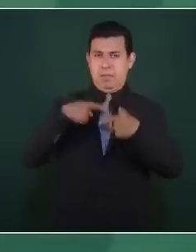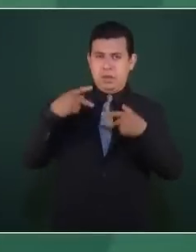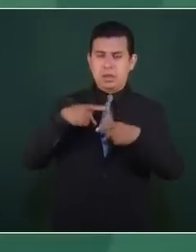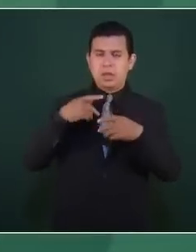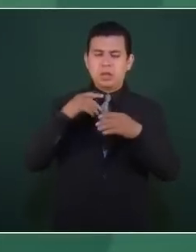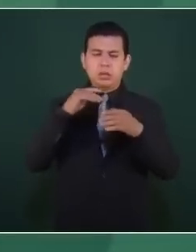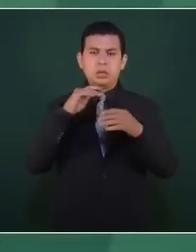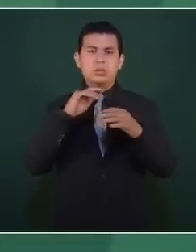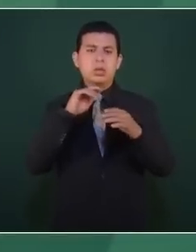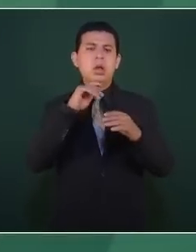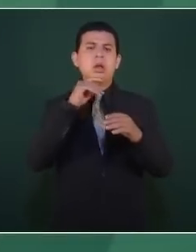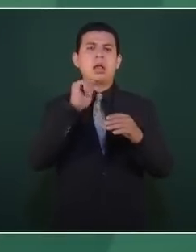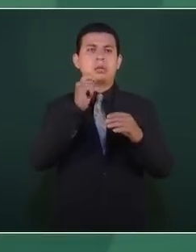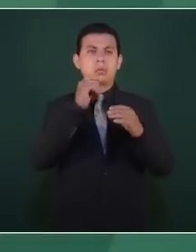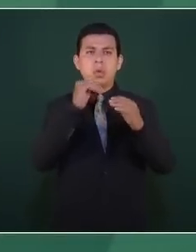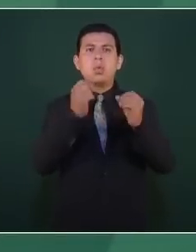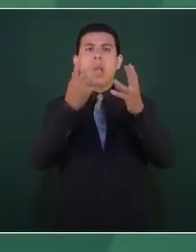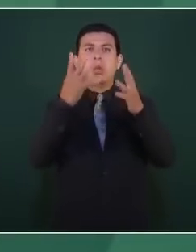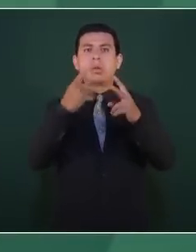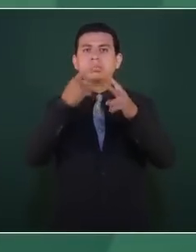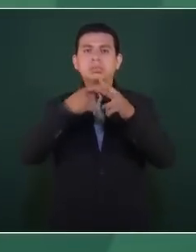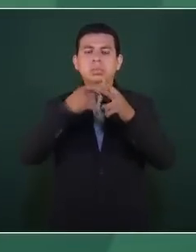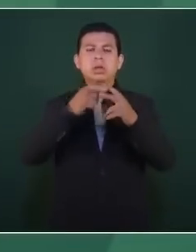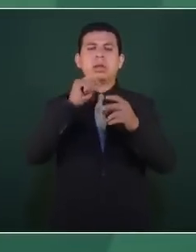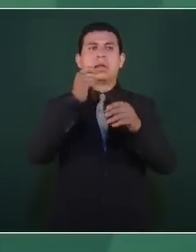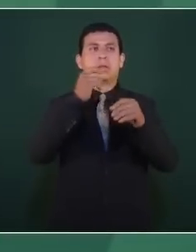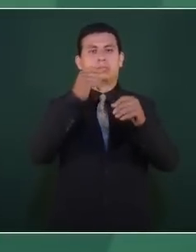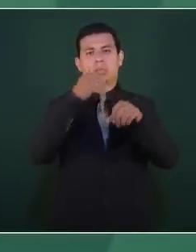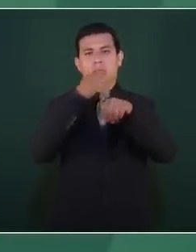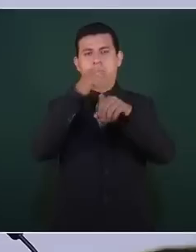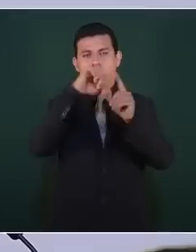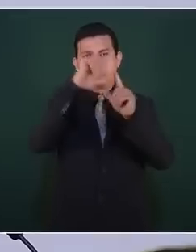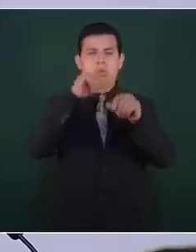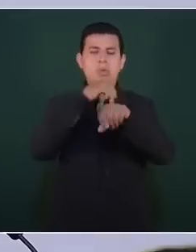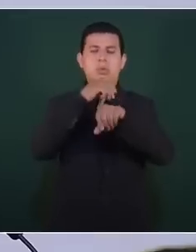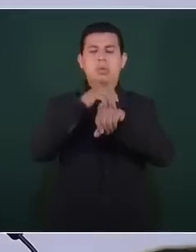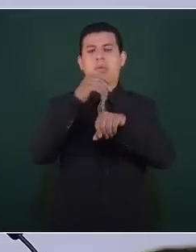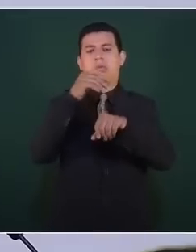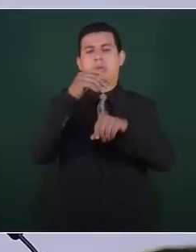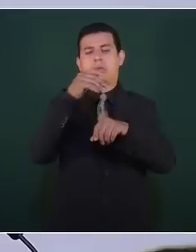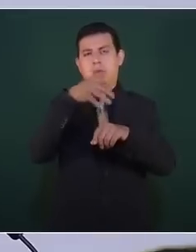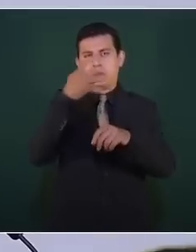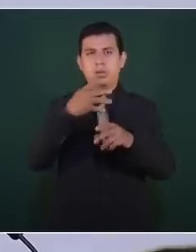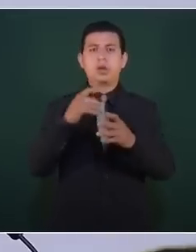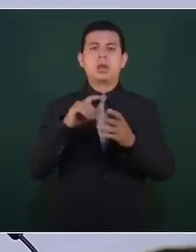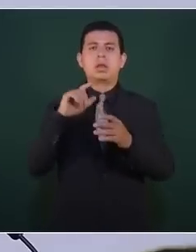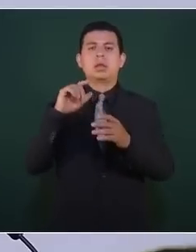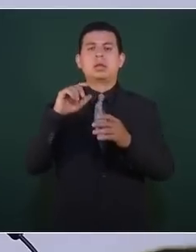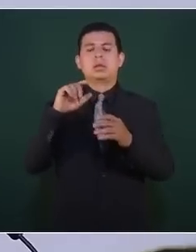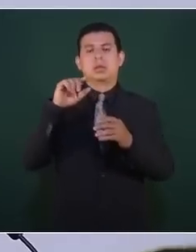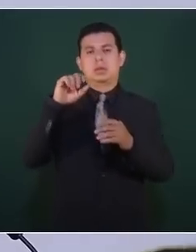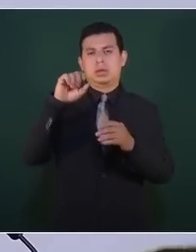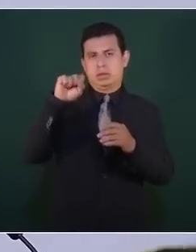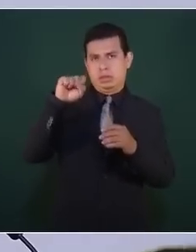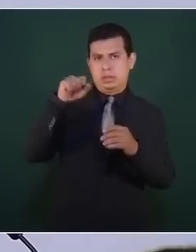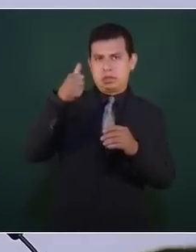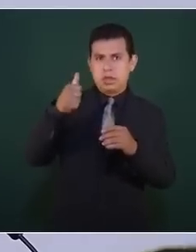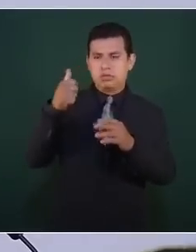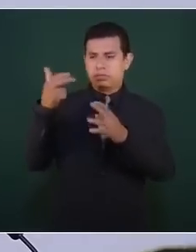mantiene en 14 lugar, siendo la media de 66 homicidios y Oaxaca